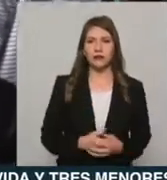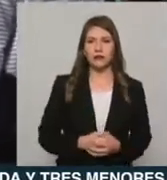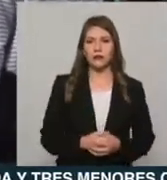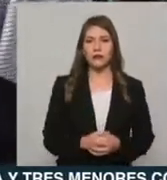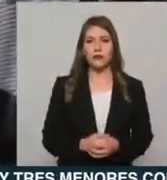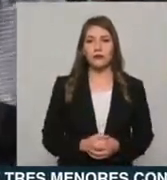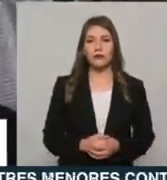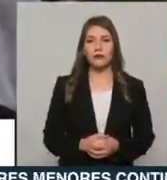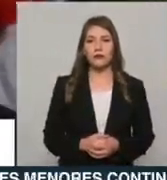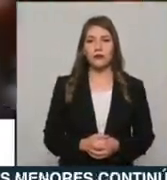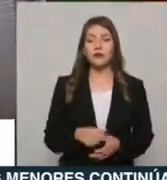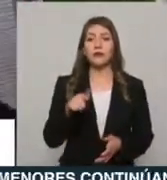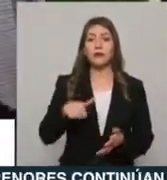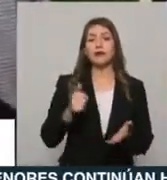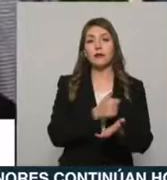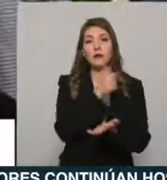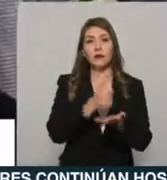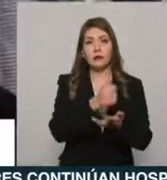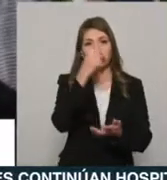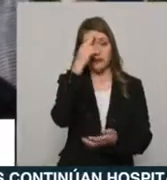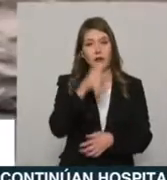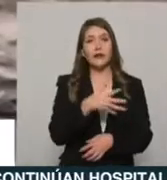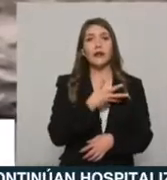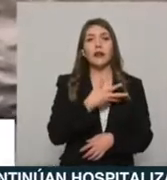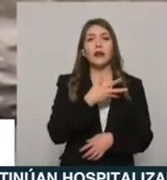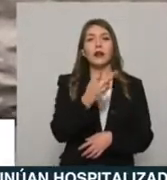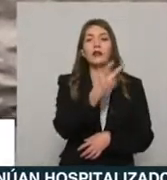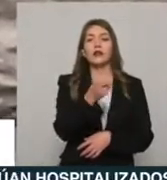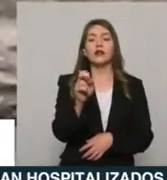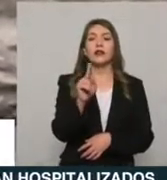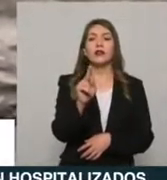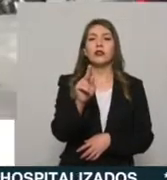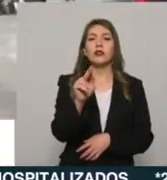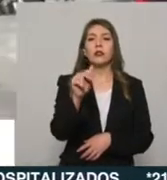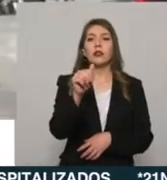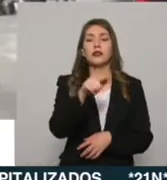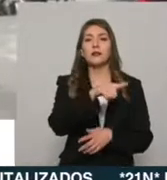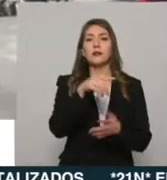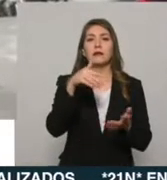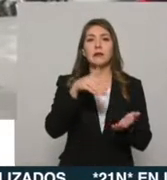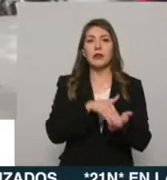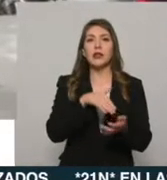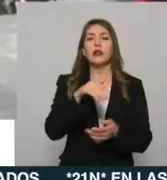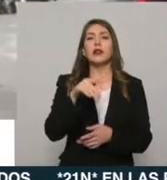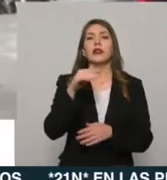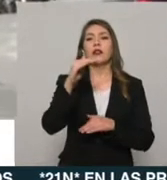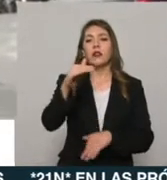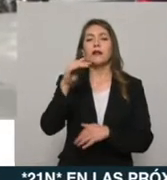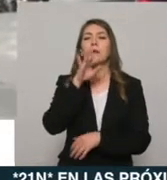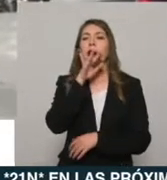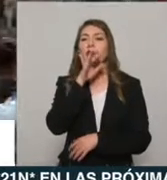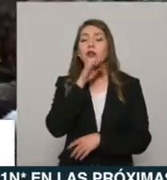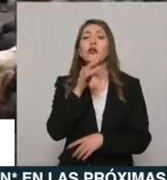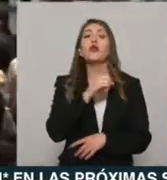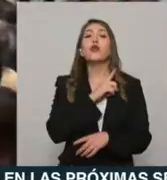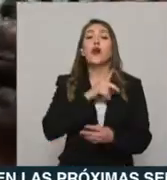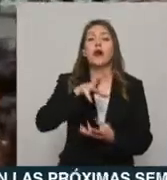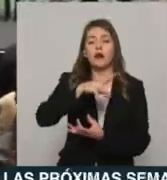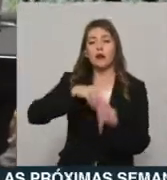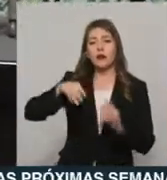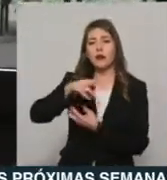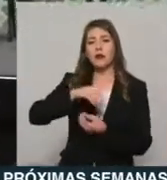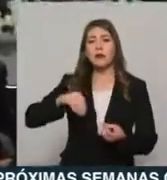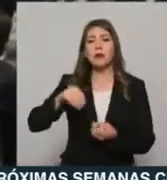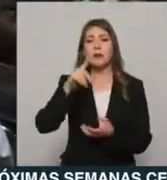México se generan 12.800 toneladas de basura al día y solo se reciclan alrededor de 1.900. Debido a